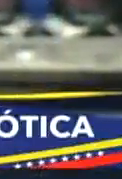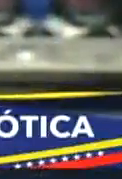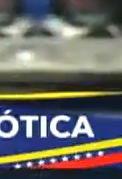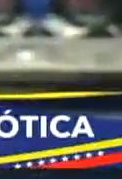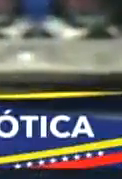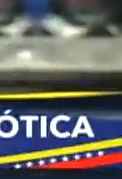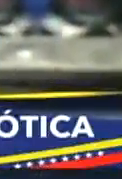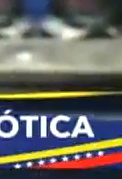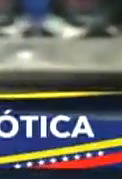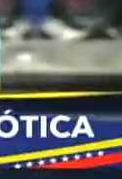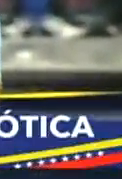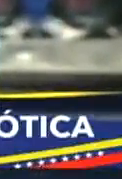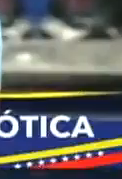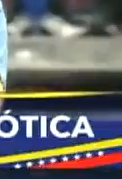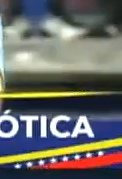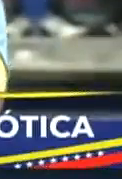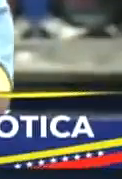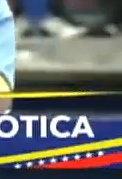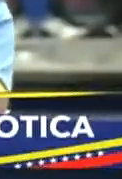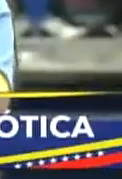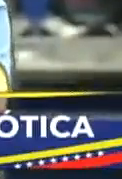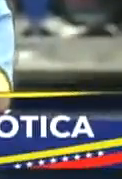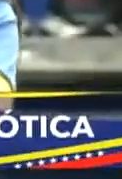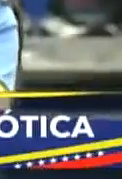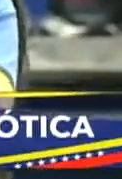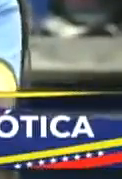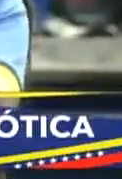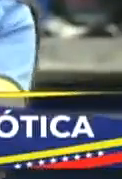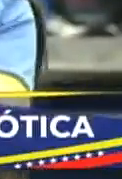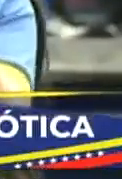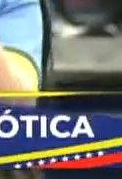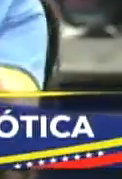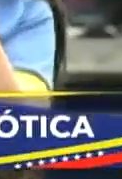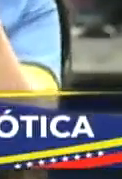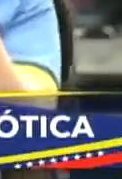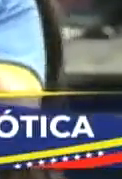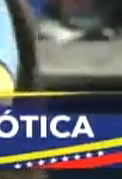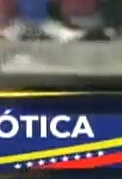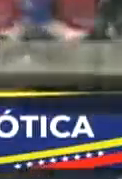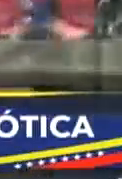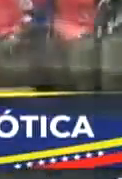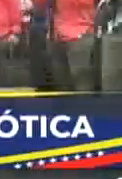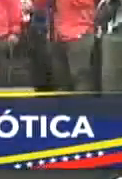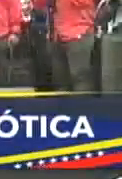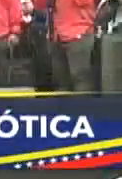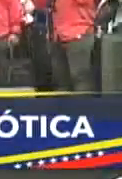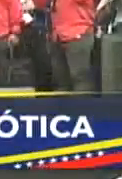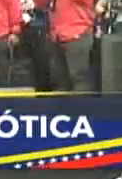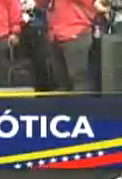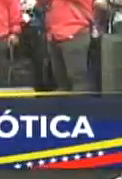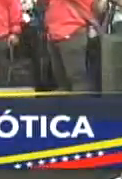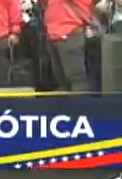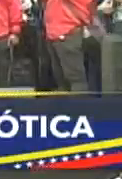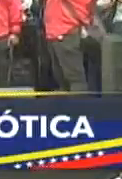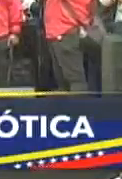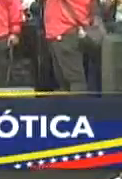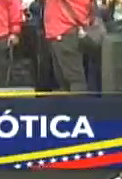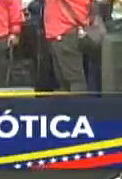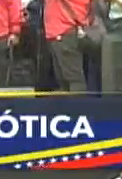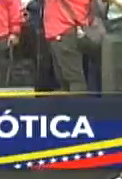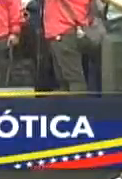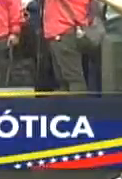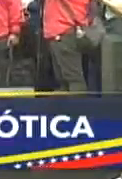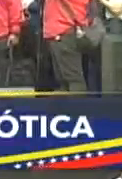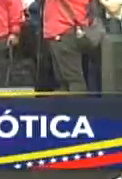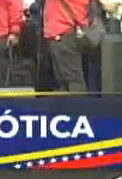la generación que nació en los tiempos de Hugo Rafael Chávez Frías. ¡Viva Chávez y viva la generación de